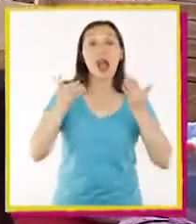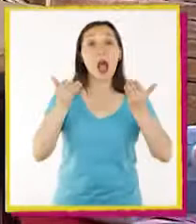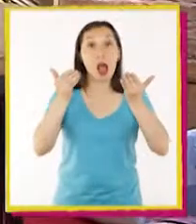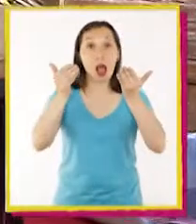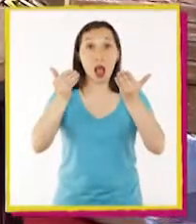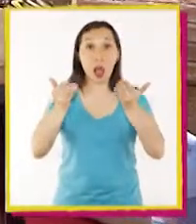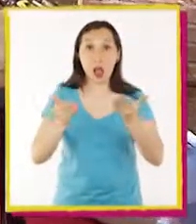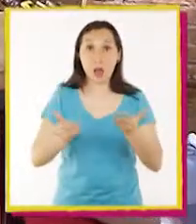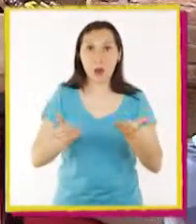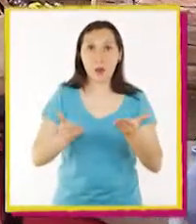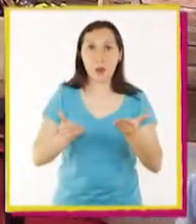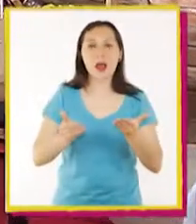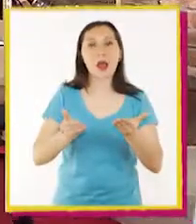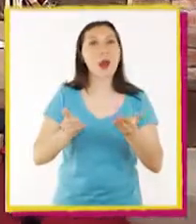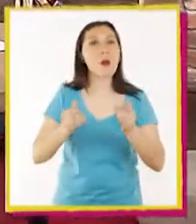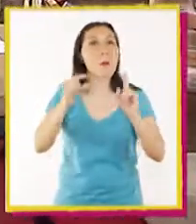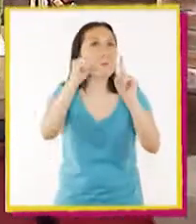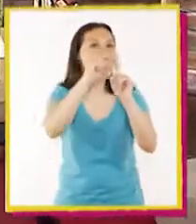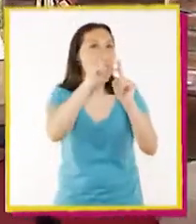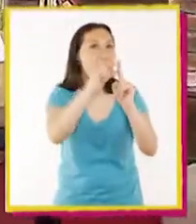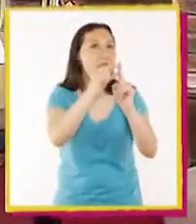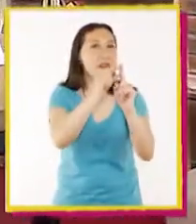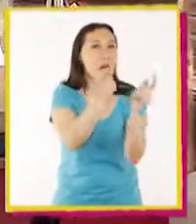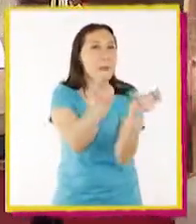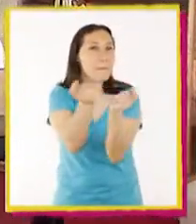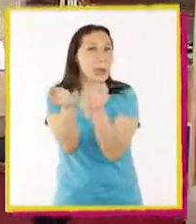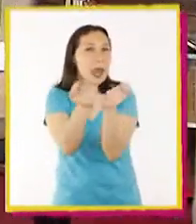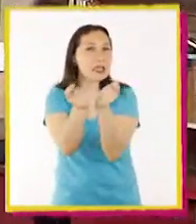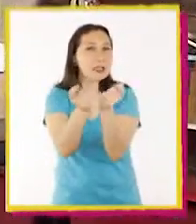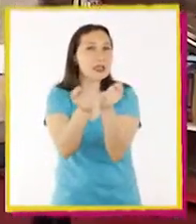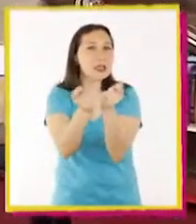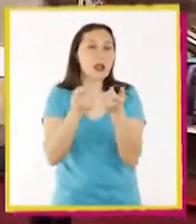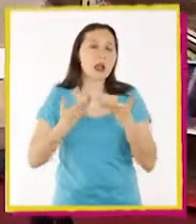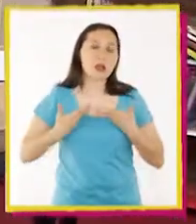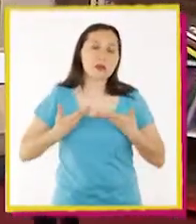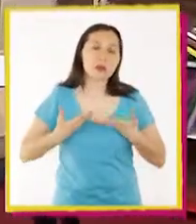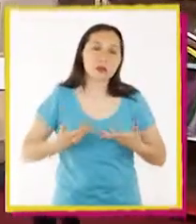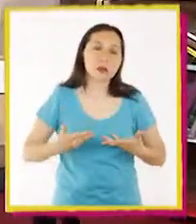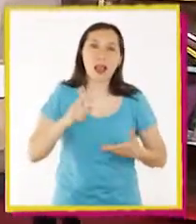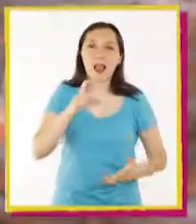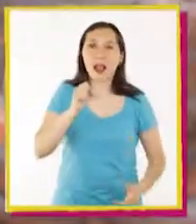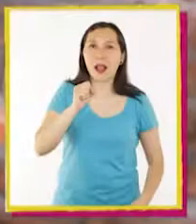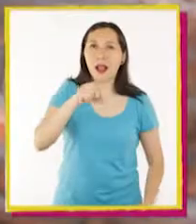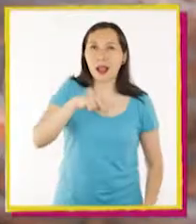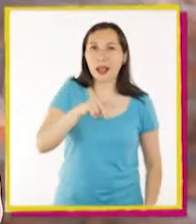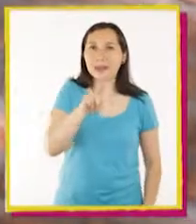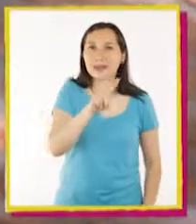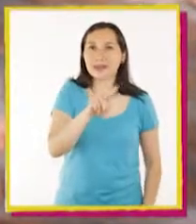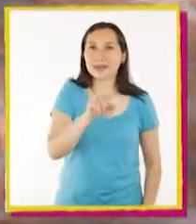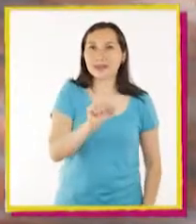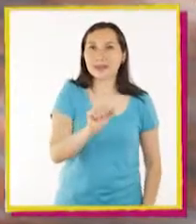Y ahora, una palabra que rime con cansado.